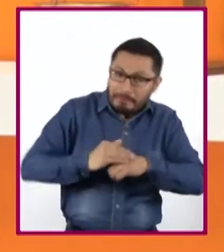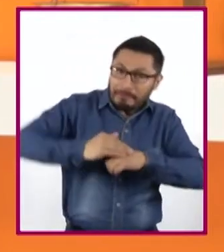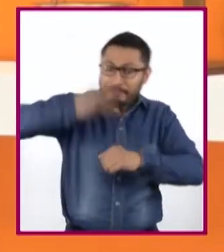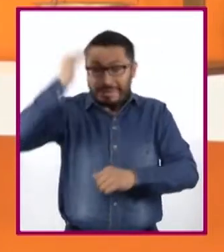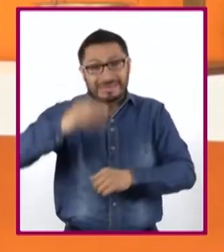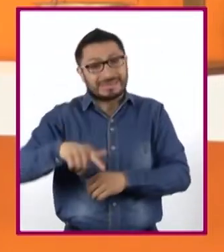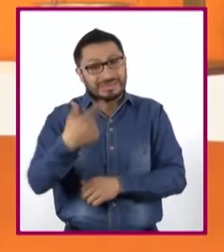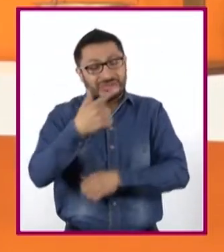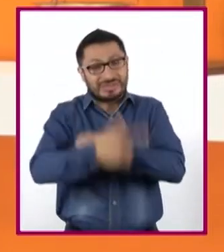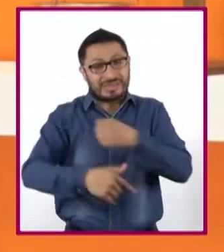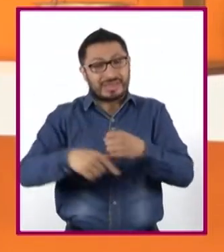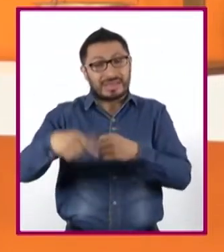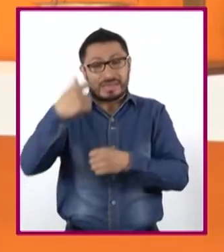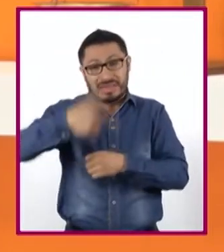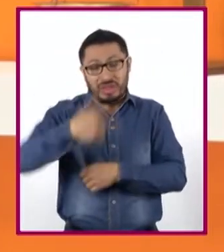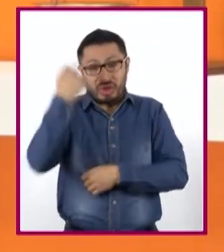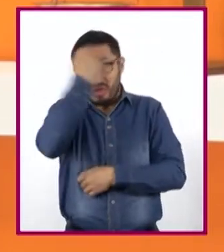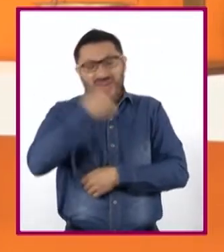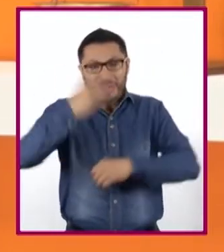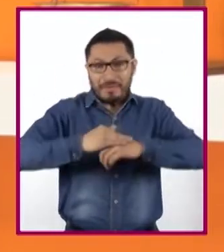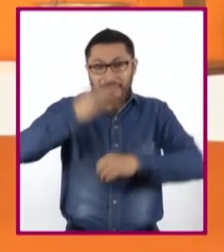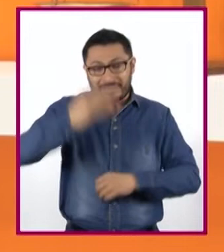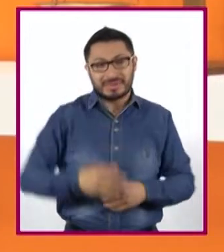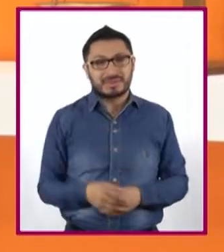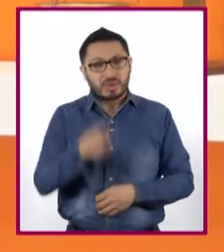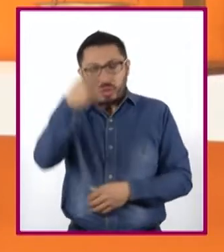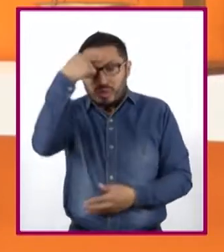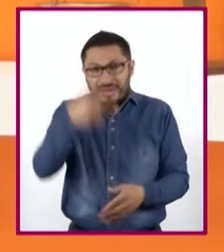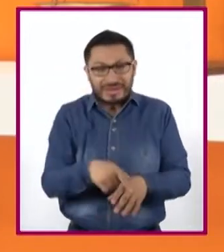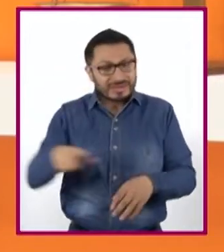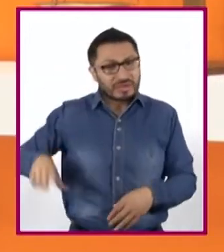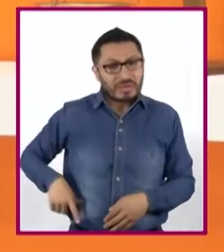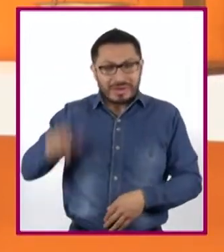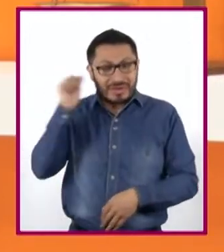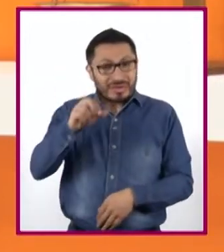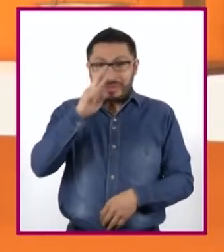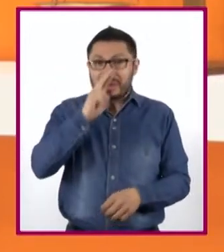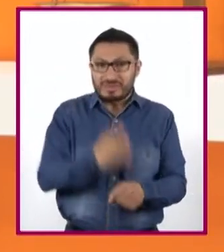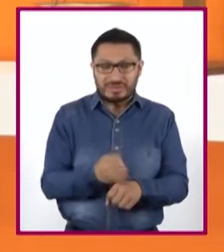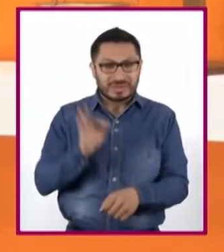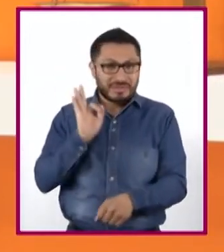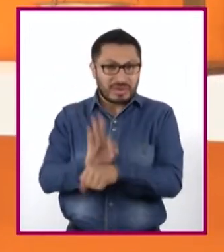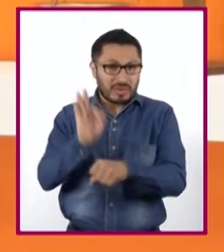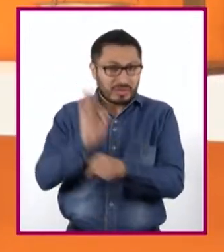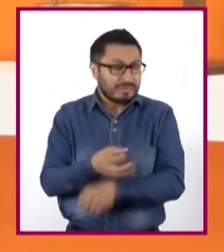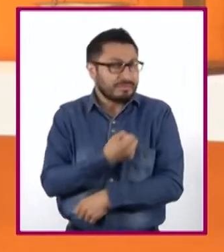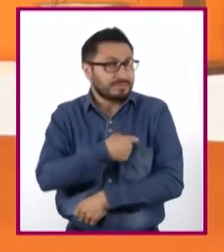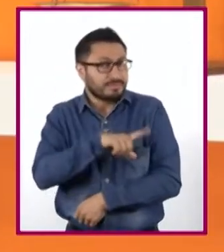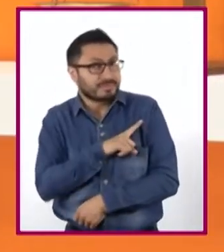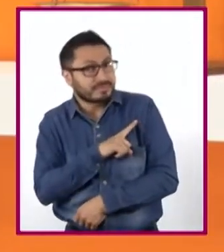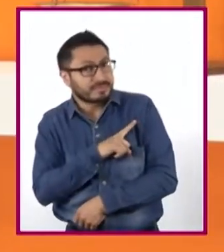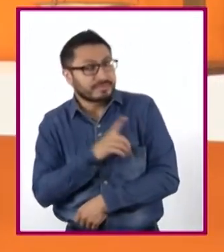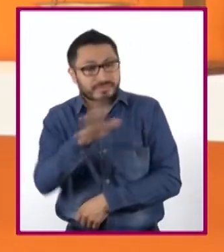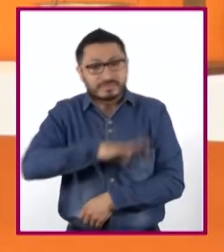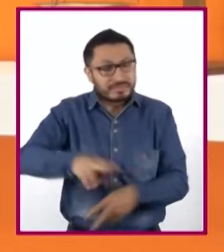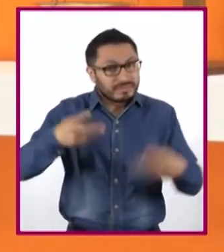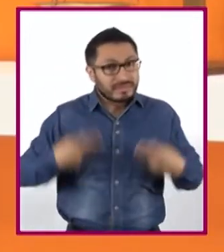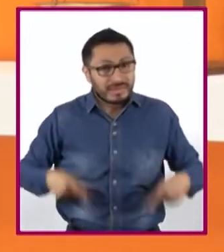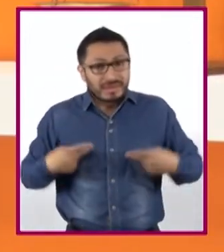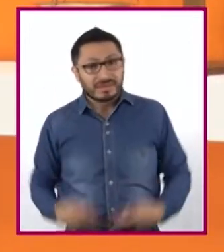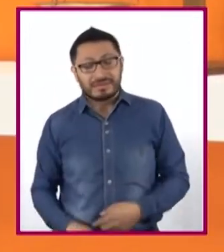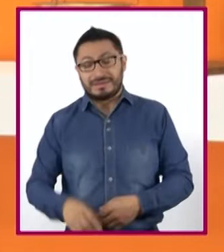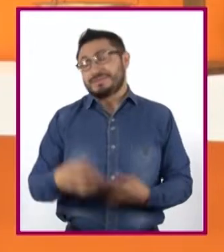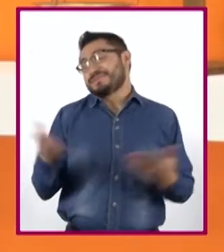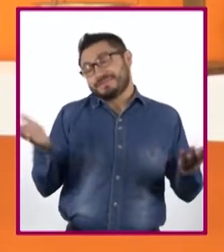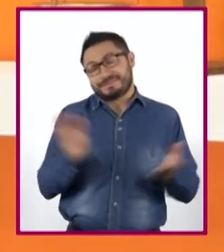siempre tuvo la responsabilidad de proteger la salud de las y los adolescentes? Más adelante responderemos estas preguntas.